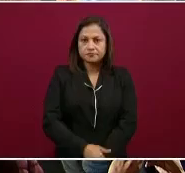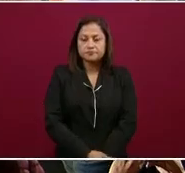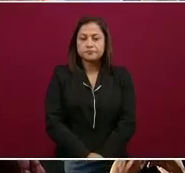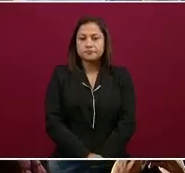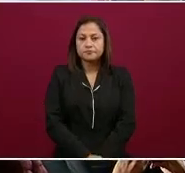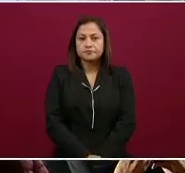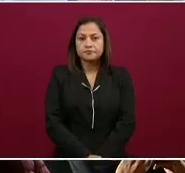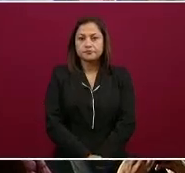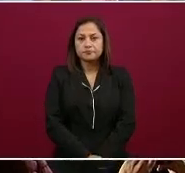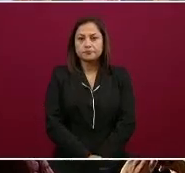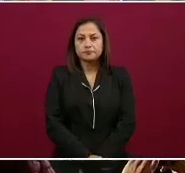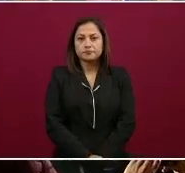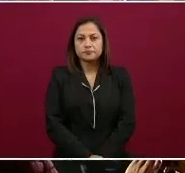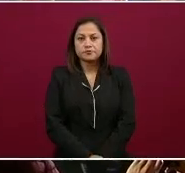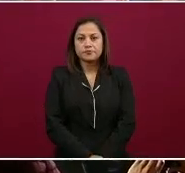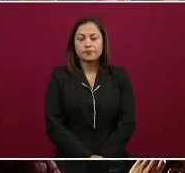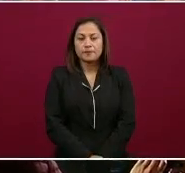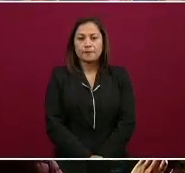Quiero